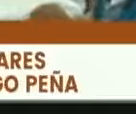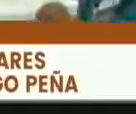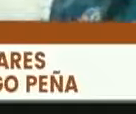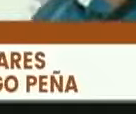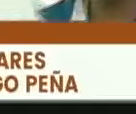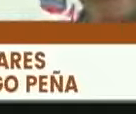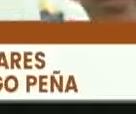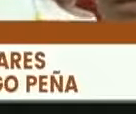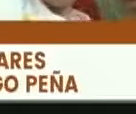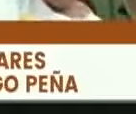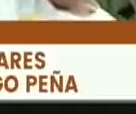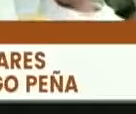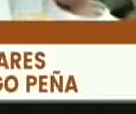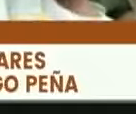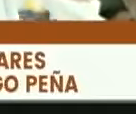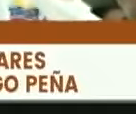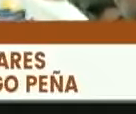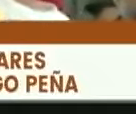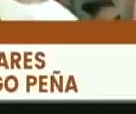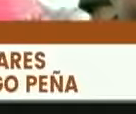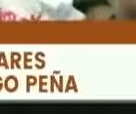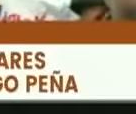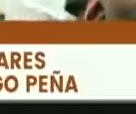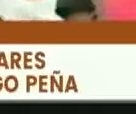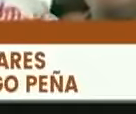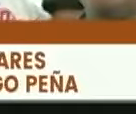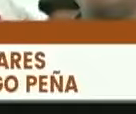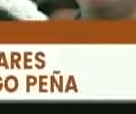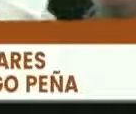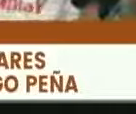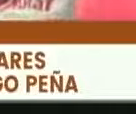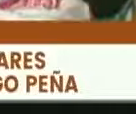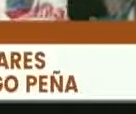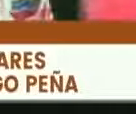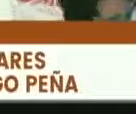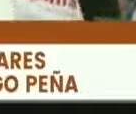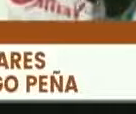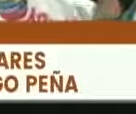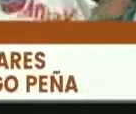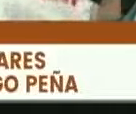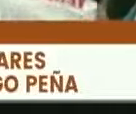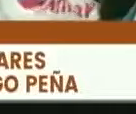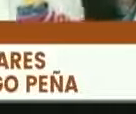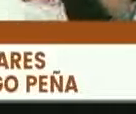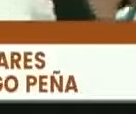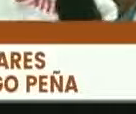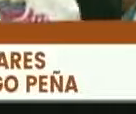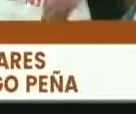Yo no me quedo en la casa, pues alcohol para